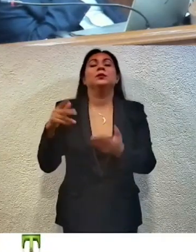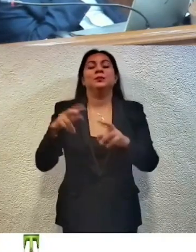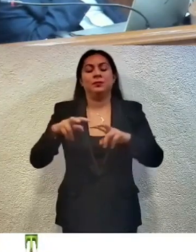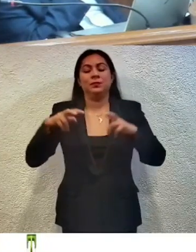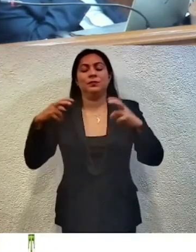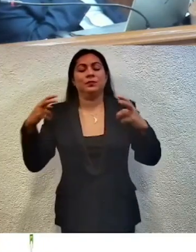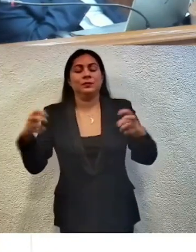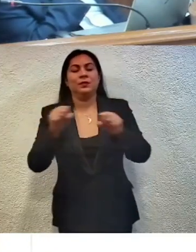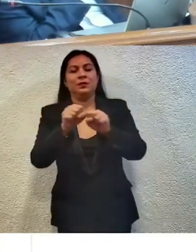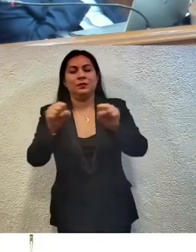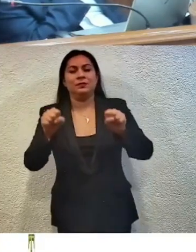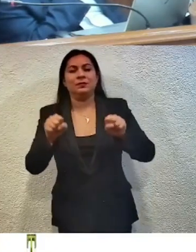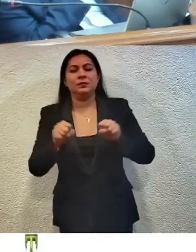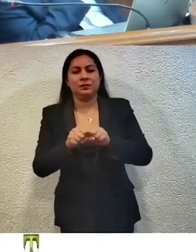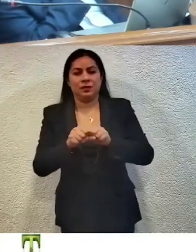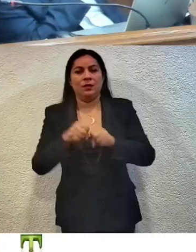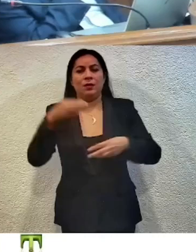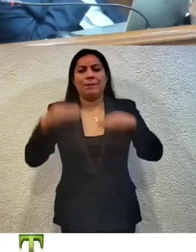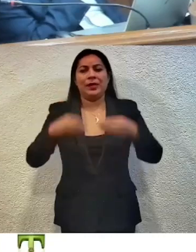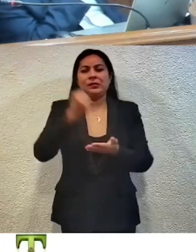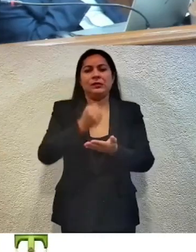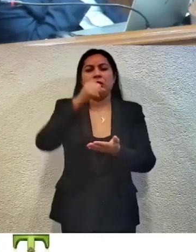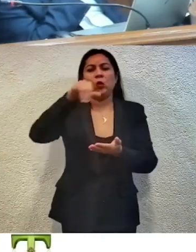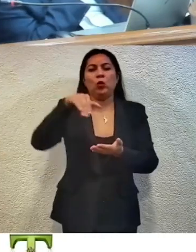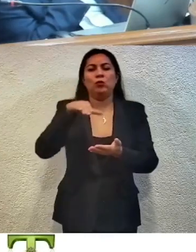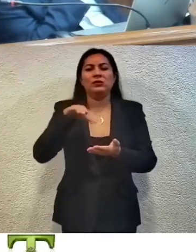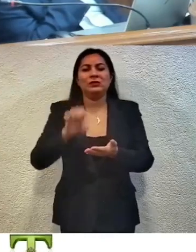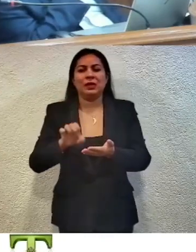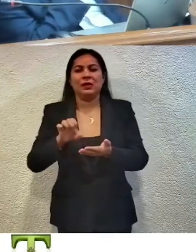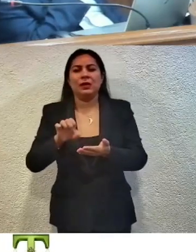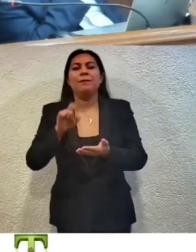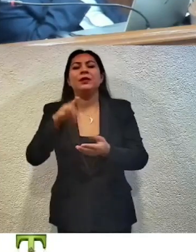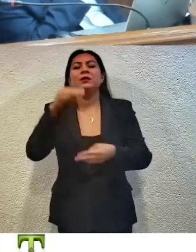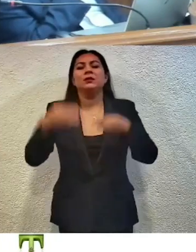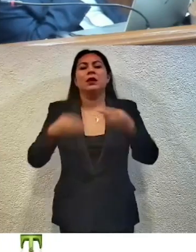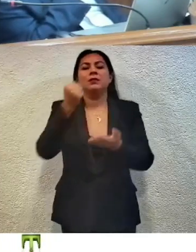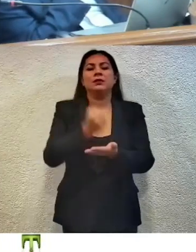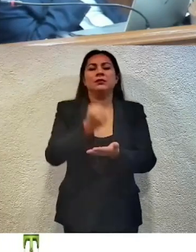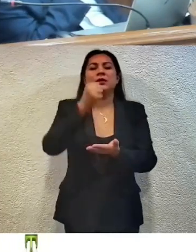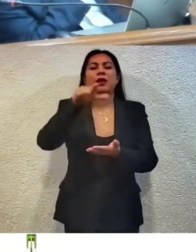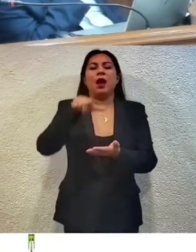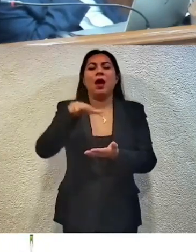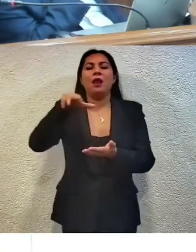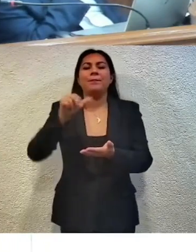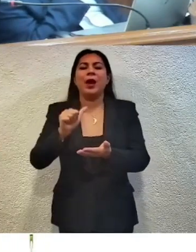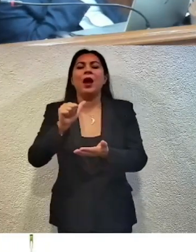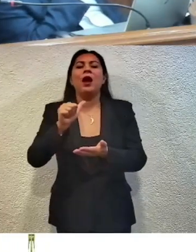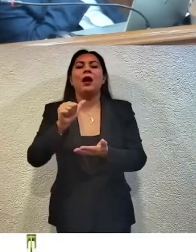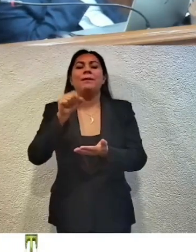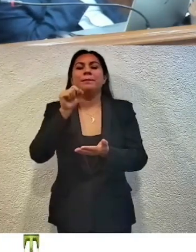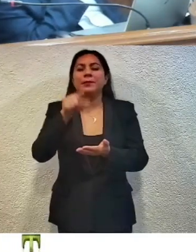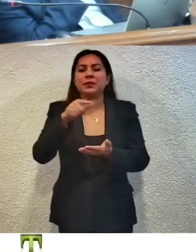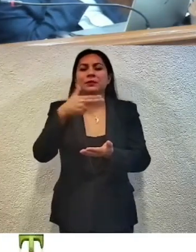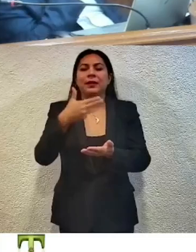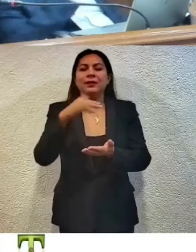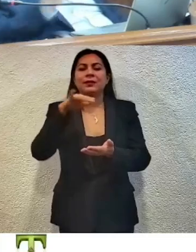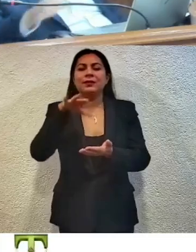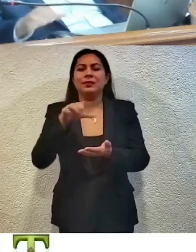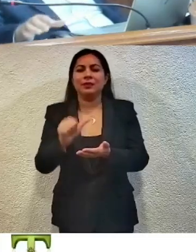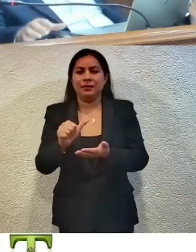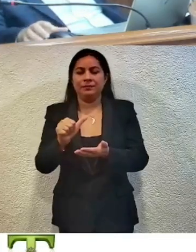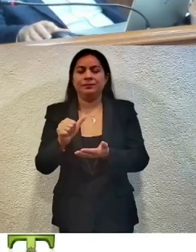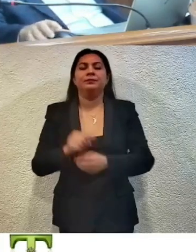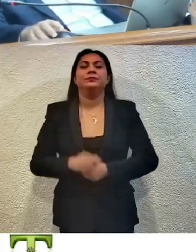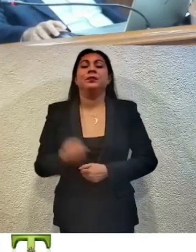en esta sala de pleno el magistrado José Inés Betancur Salgado y las magistradas Almadelia Eugenio Alcaraz e Hilda Rosa Delgado